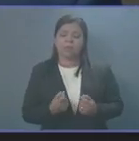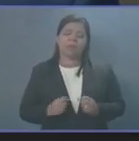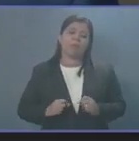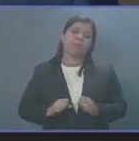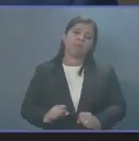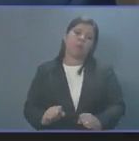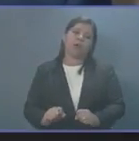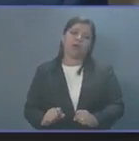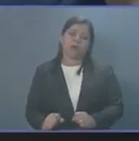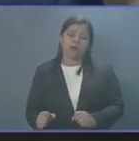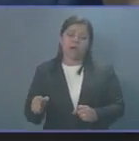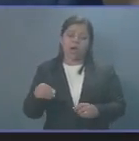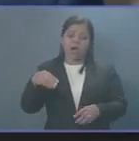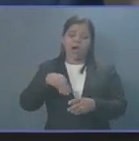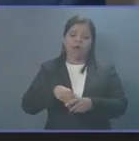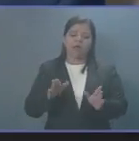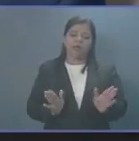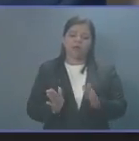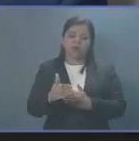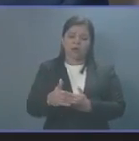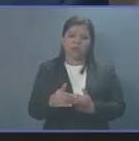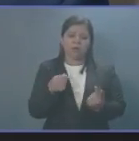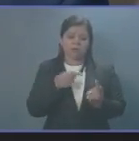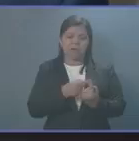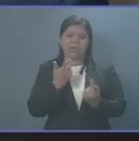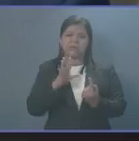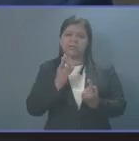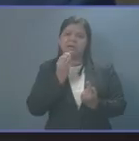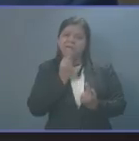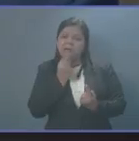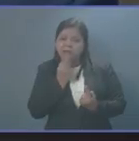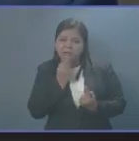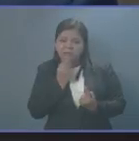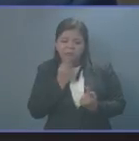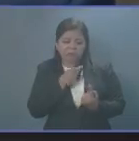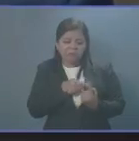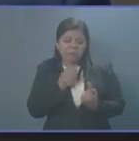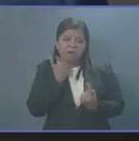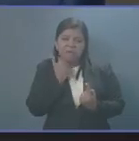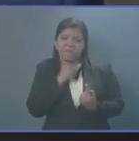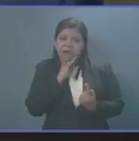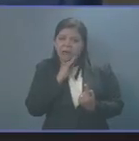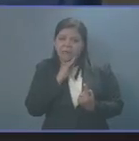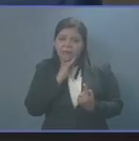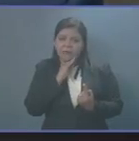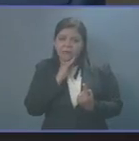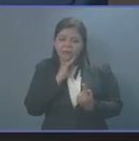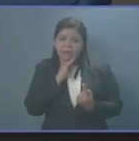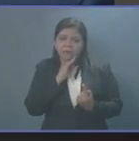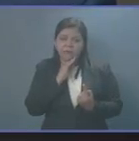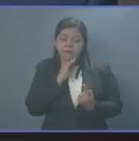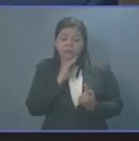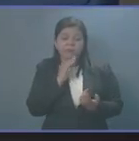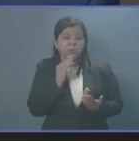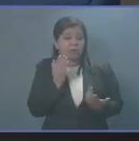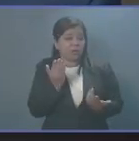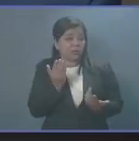las aulas ya de viejo y con enfermedades terminales por no